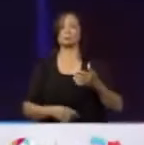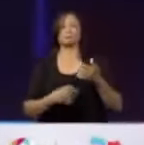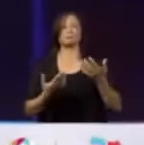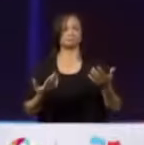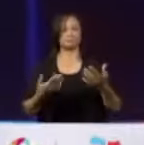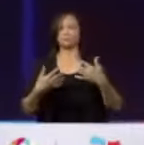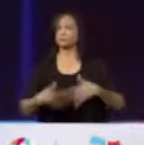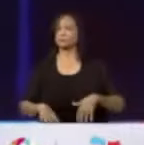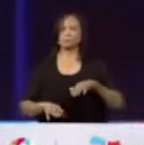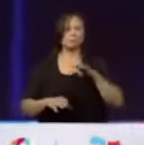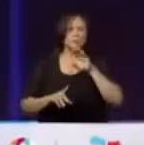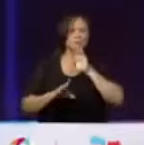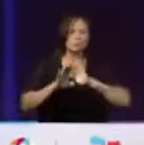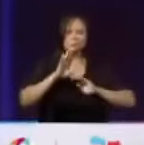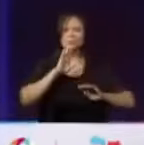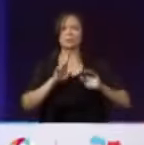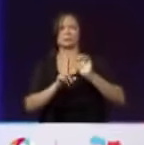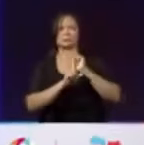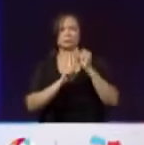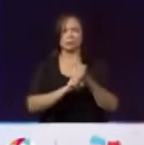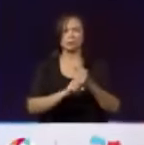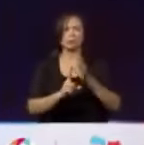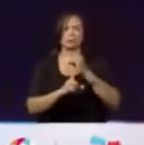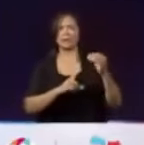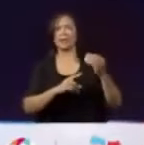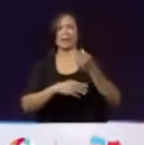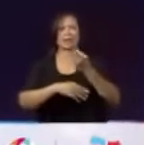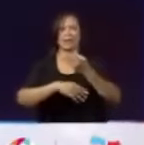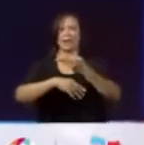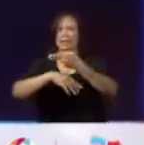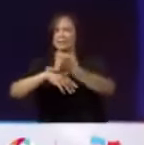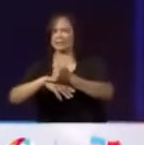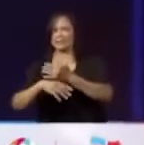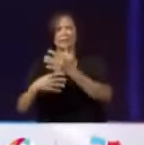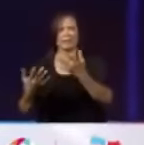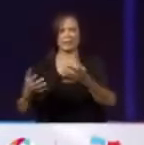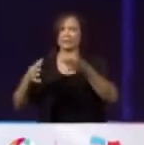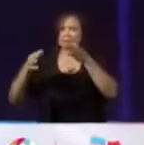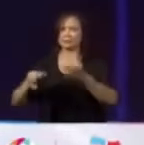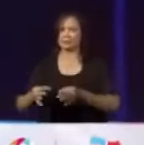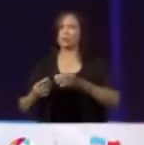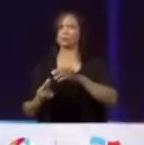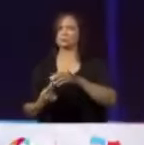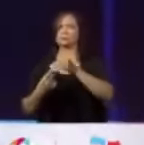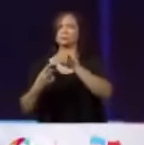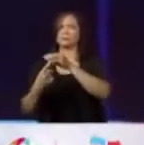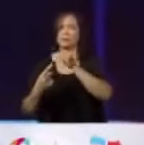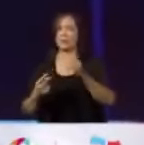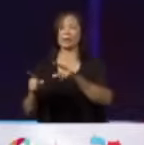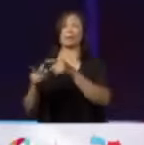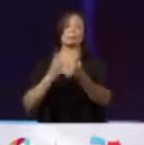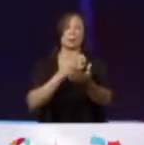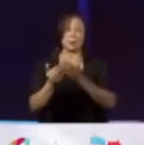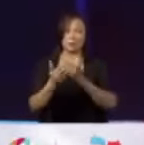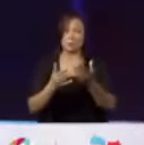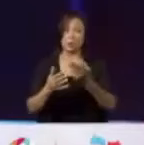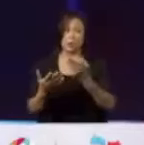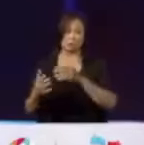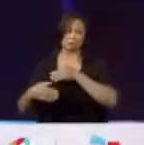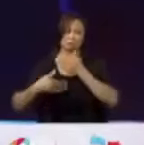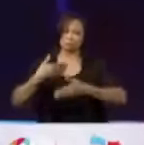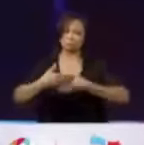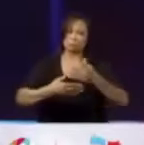Hemos pasado muchas crisis, como la crisis de Haití, que tuvimos que hacer y tomar medidas especiales, pero a pesar de eso